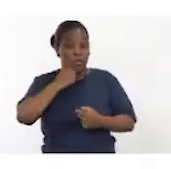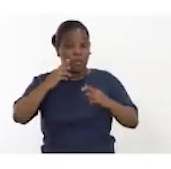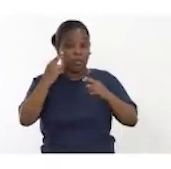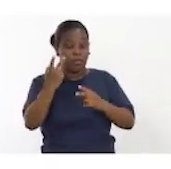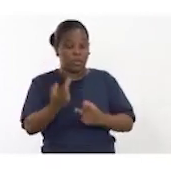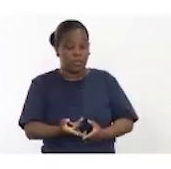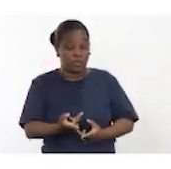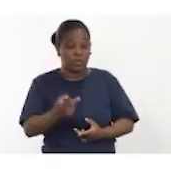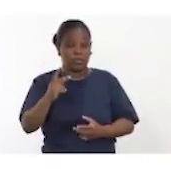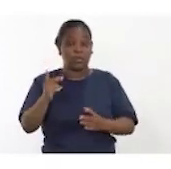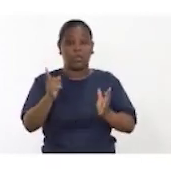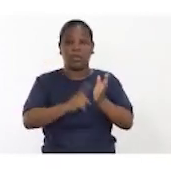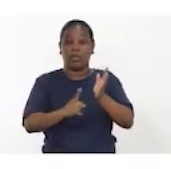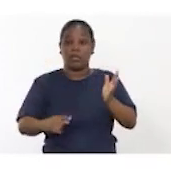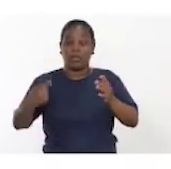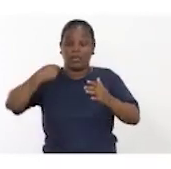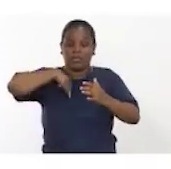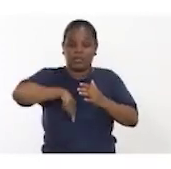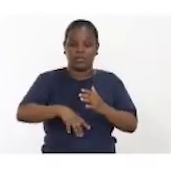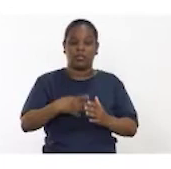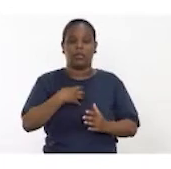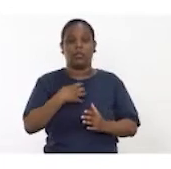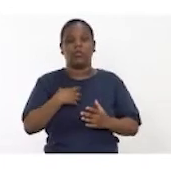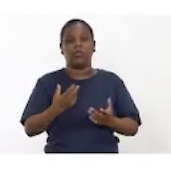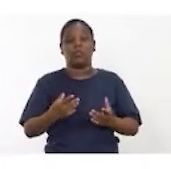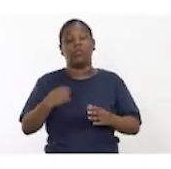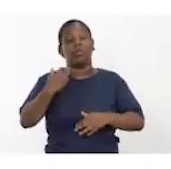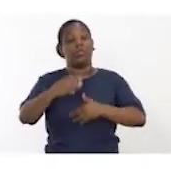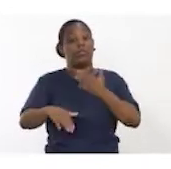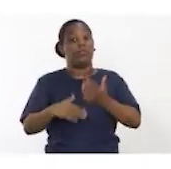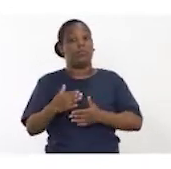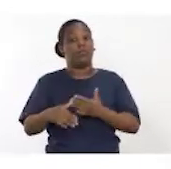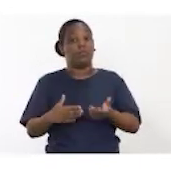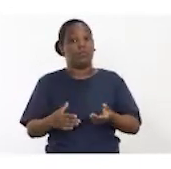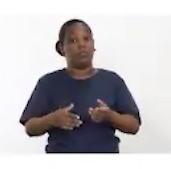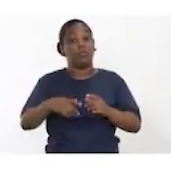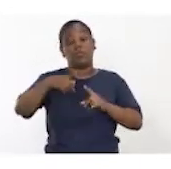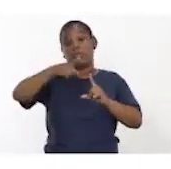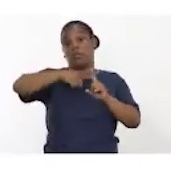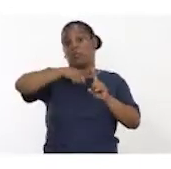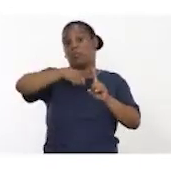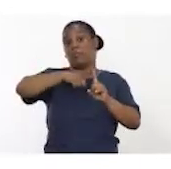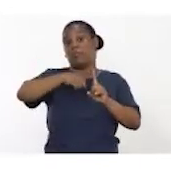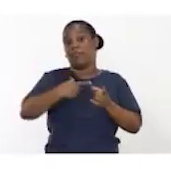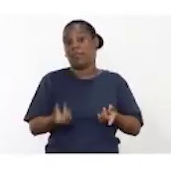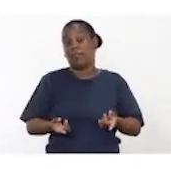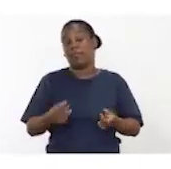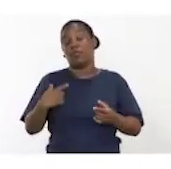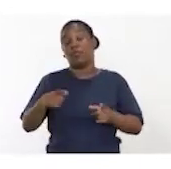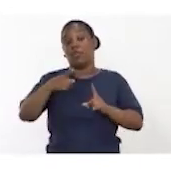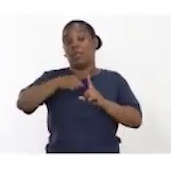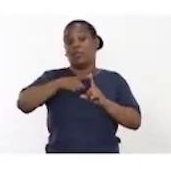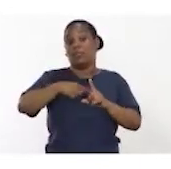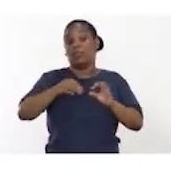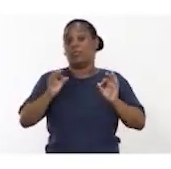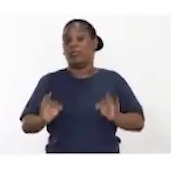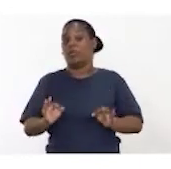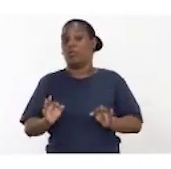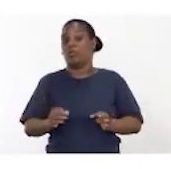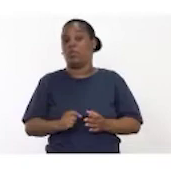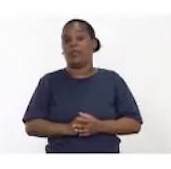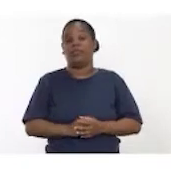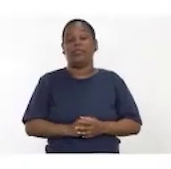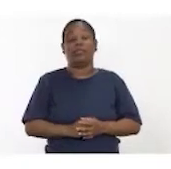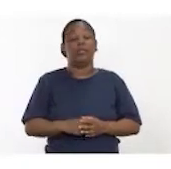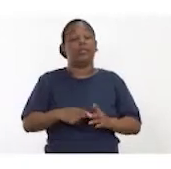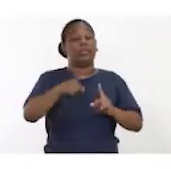energía interna que ellos tienen. Si el proceso es isotérmico, entonces la temperatura es constante. Si